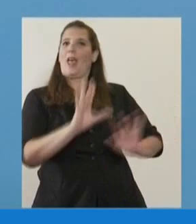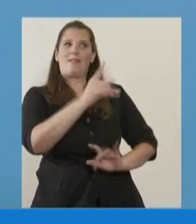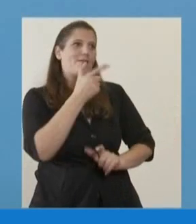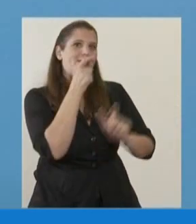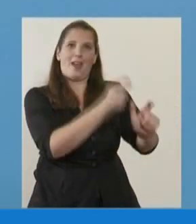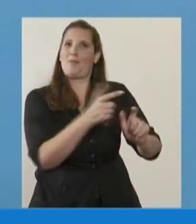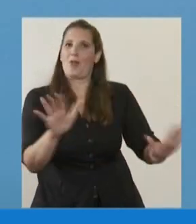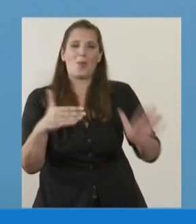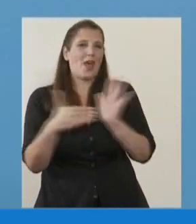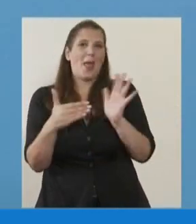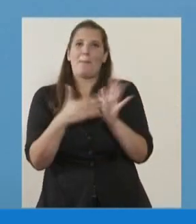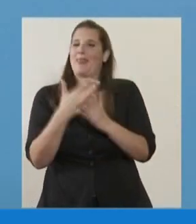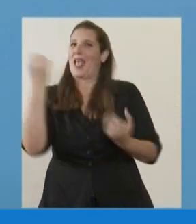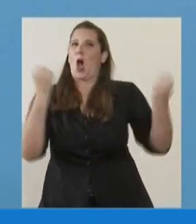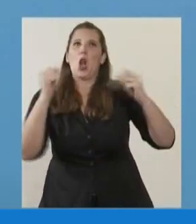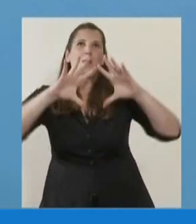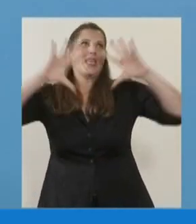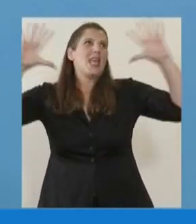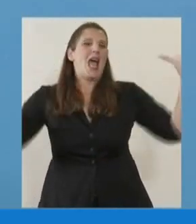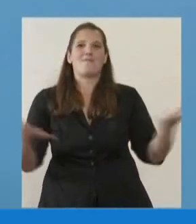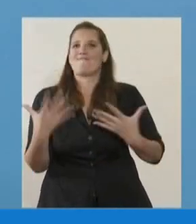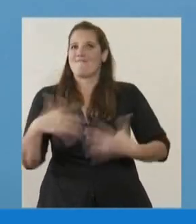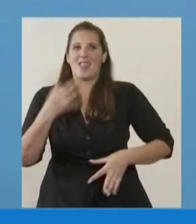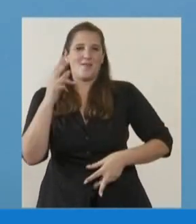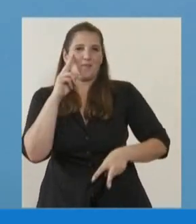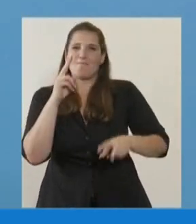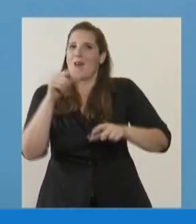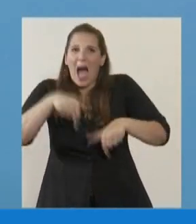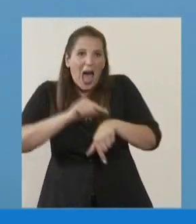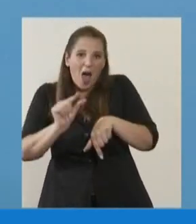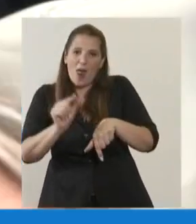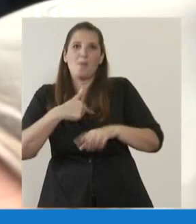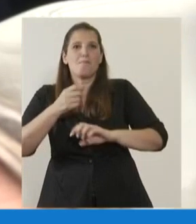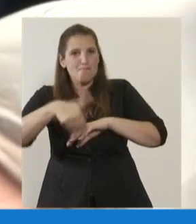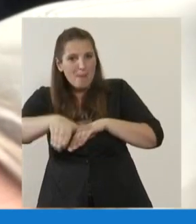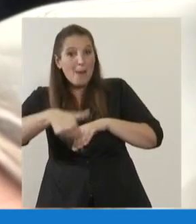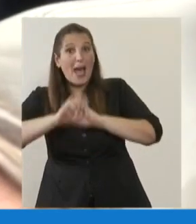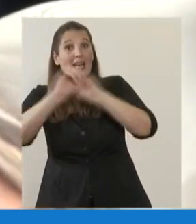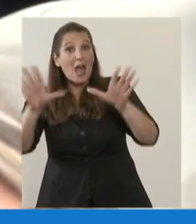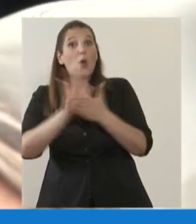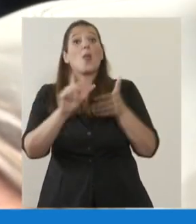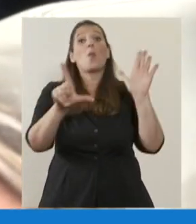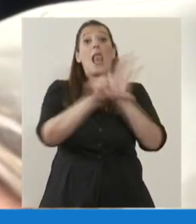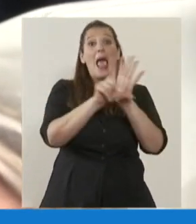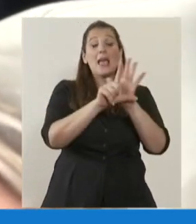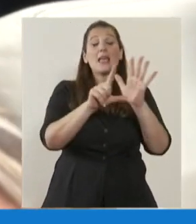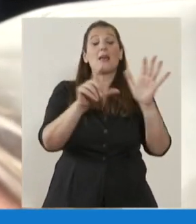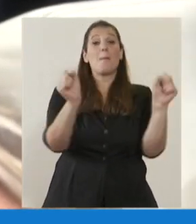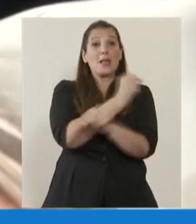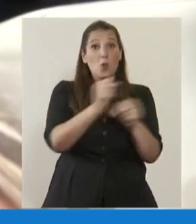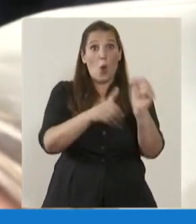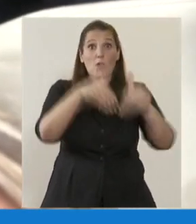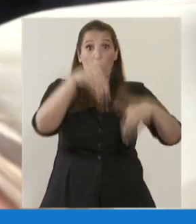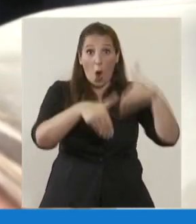todavía no están definidas. Lo vamos a tener más claro cuando se vote la ley de presupuesto y ahí vamos a tener una claridad